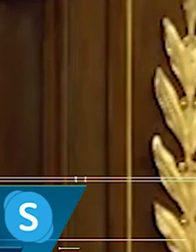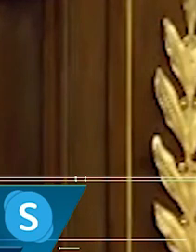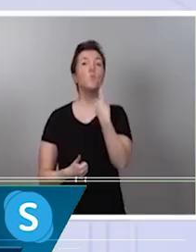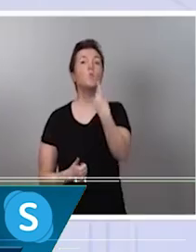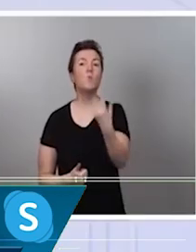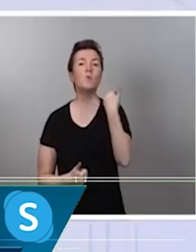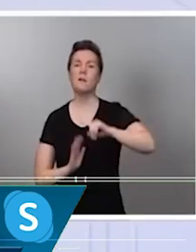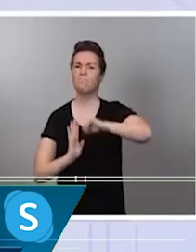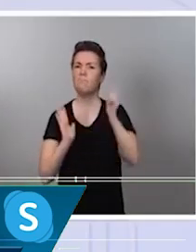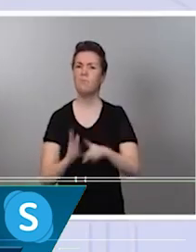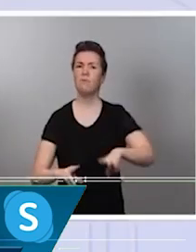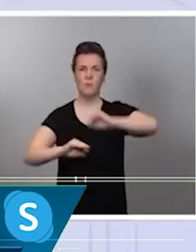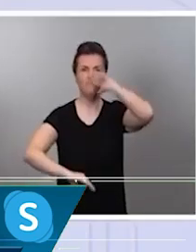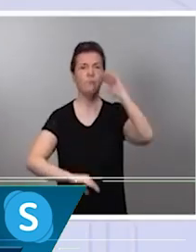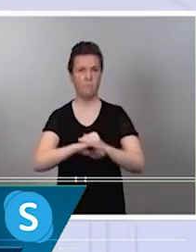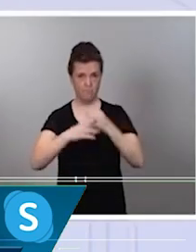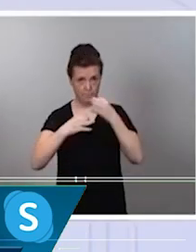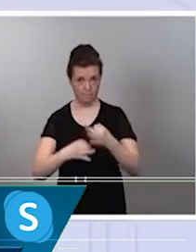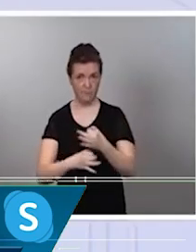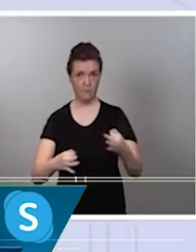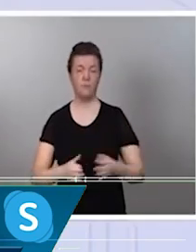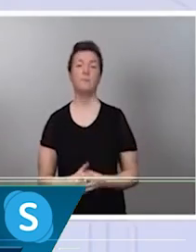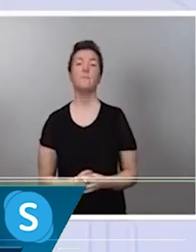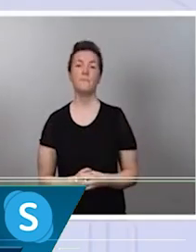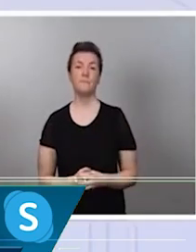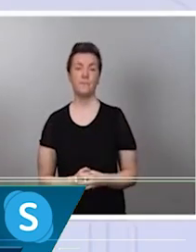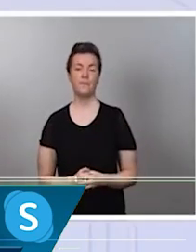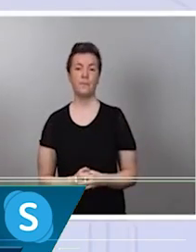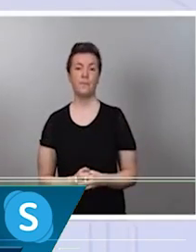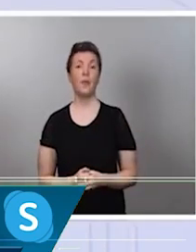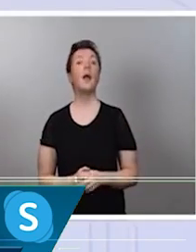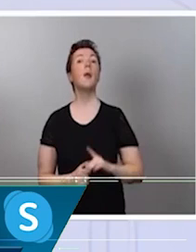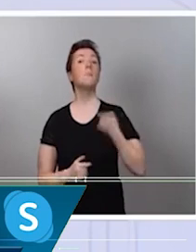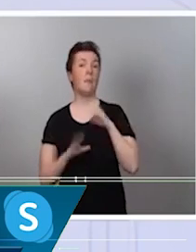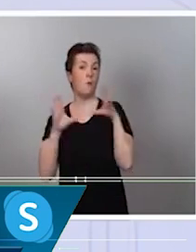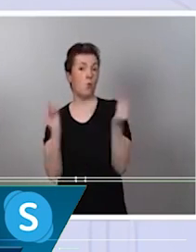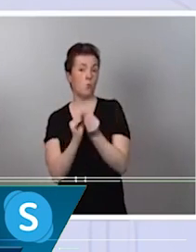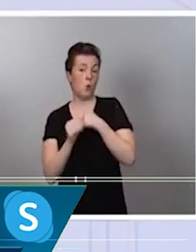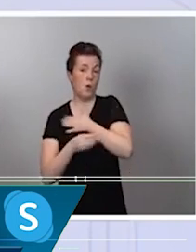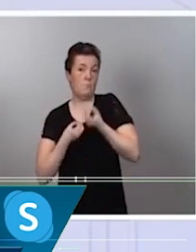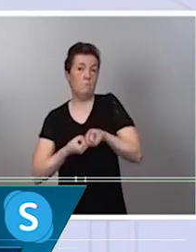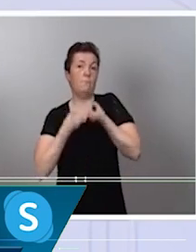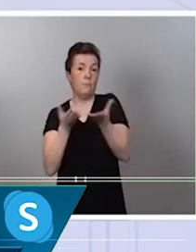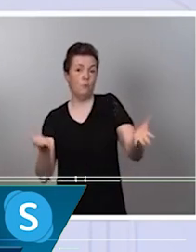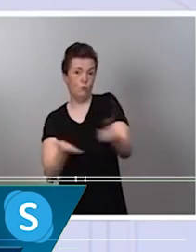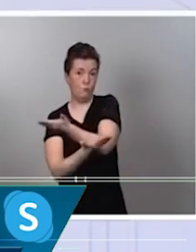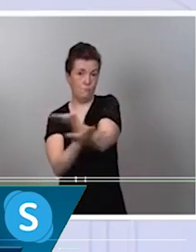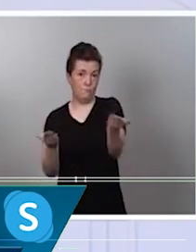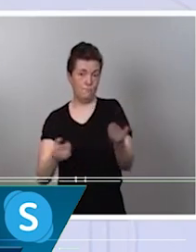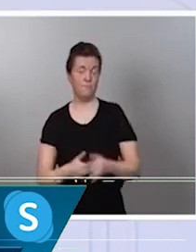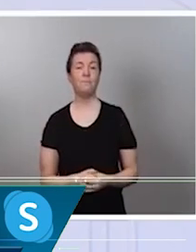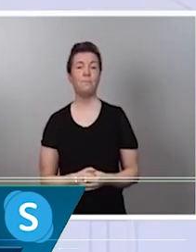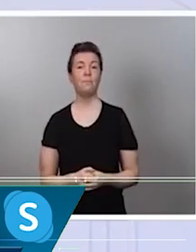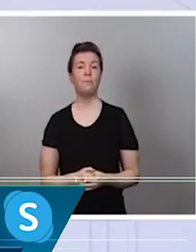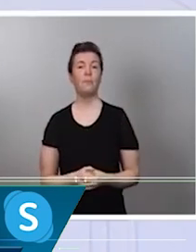de impuestos o devolviendo parte, bonificando parte del recibo de la luz. ¿Cómo nos tiene que sentar a los demás? ¿Solamente son beneficios extraordinarios los que decide Pedro